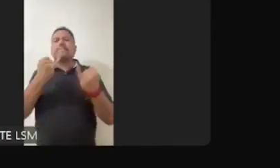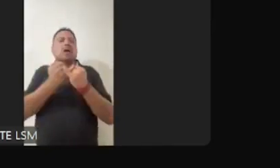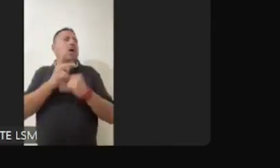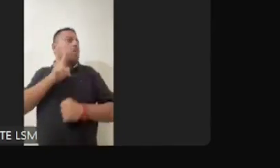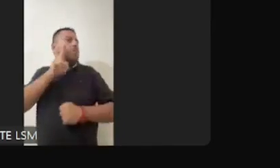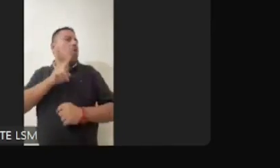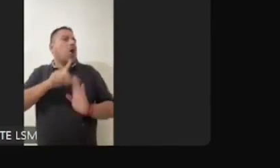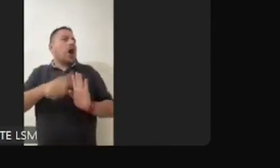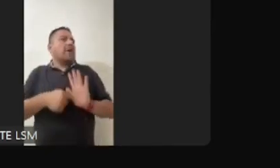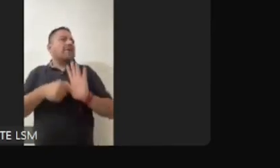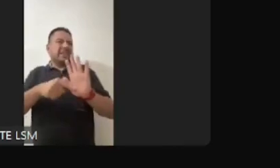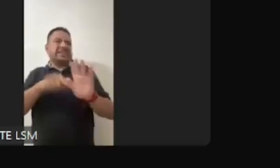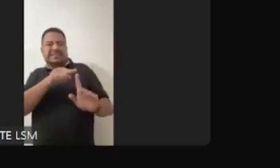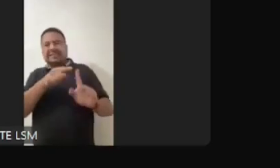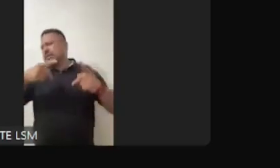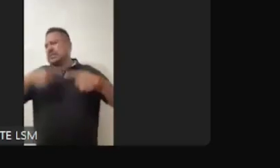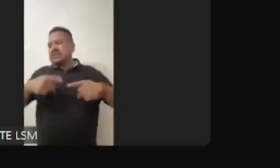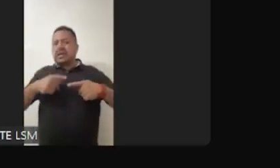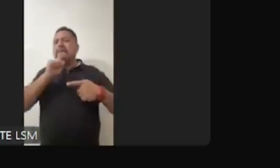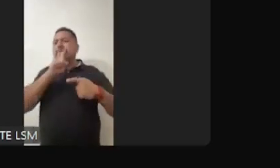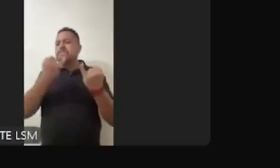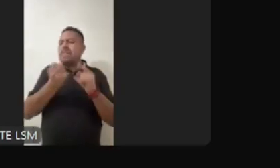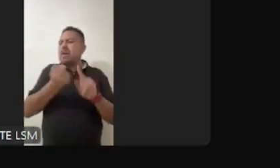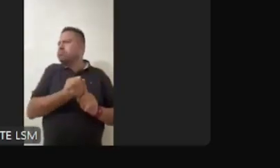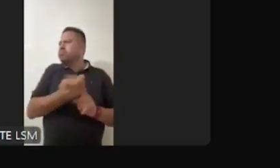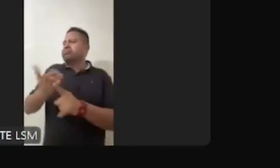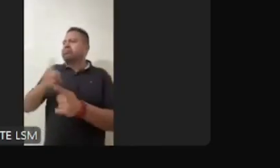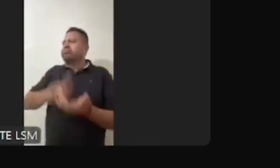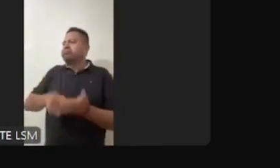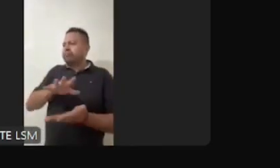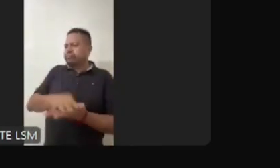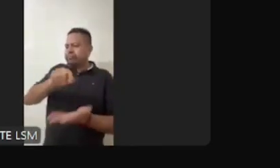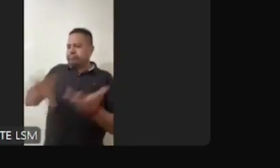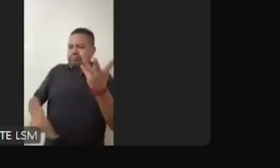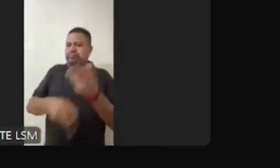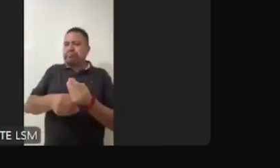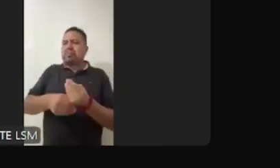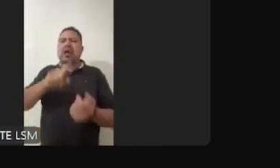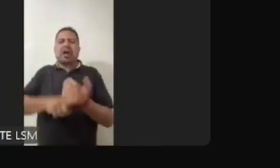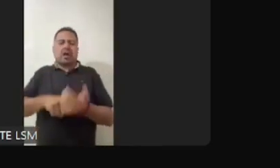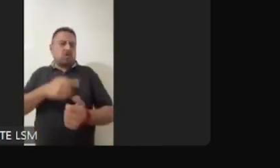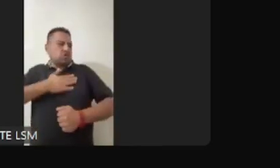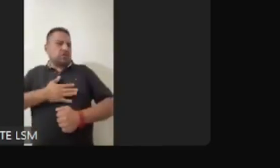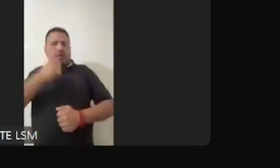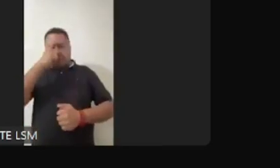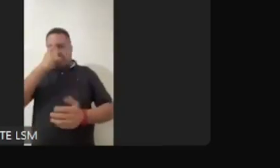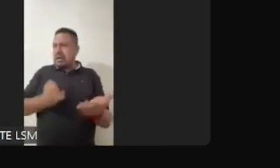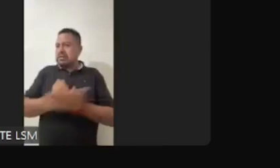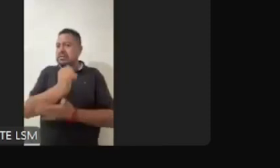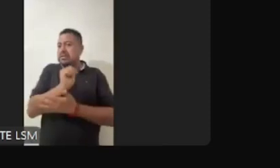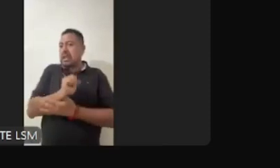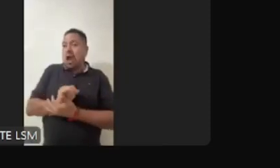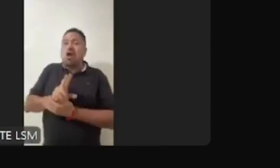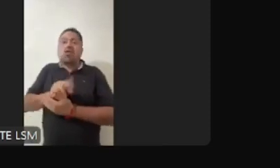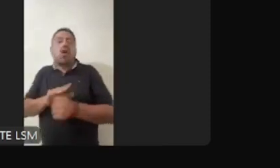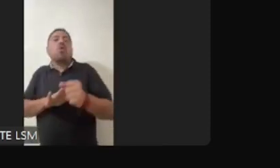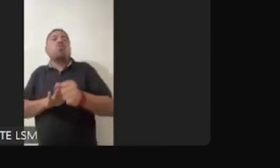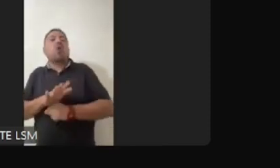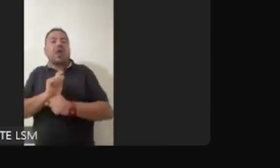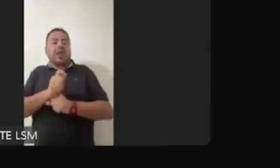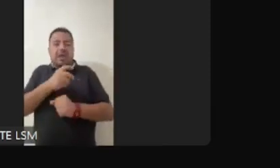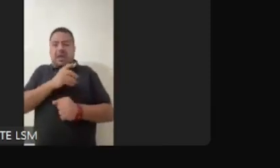aportados por la denunciante y aquellos que haya recabado dicha comisión de Justicia para determinar si existen indicios de que puedan